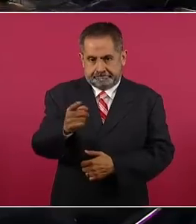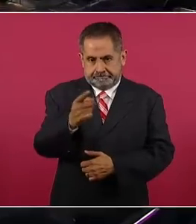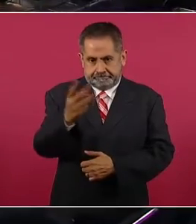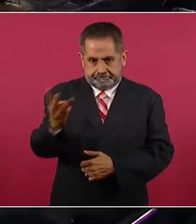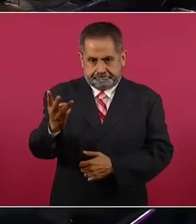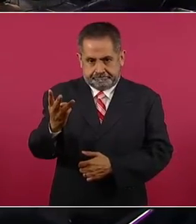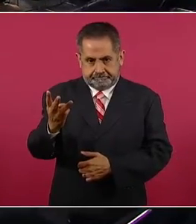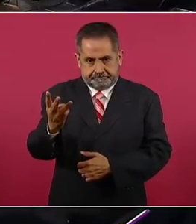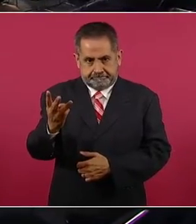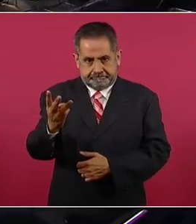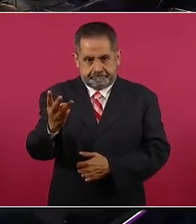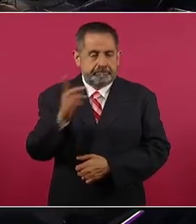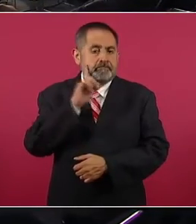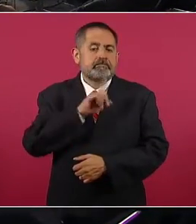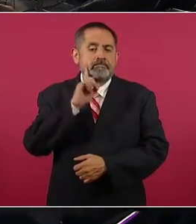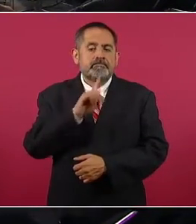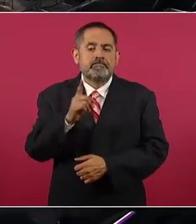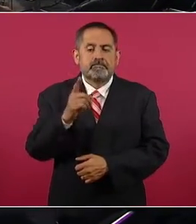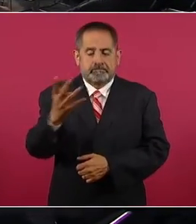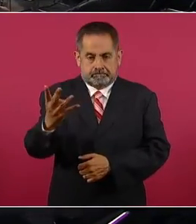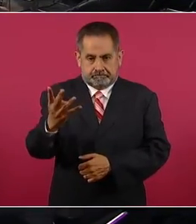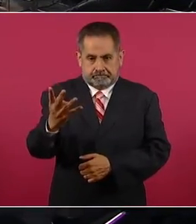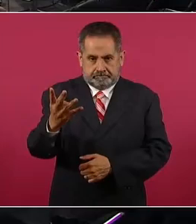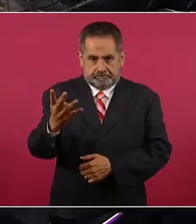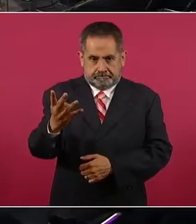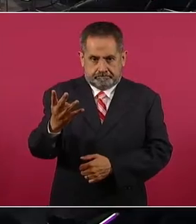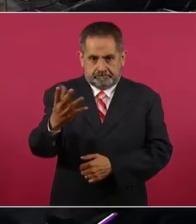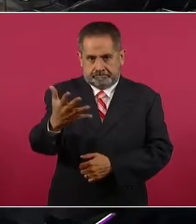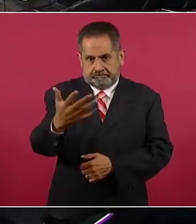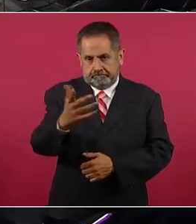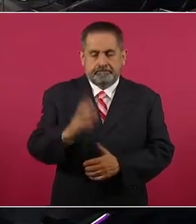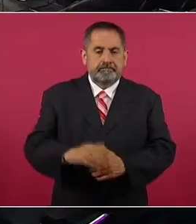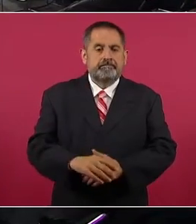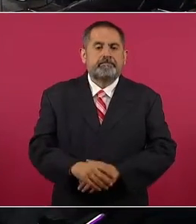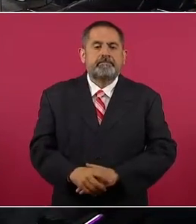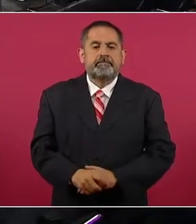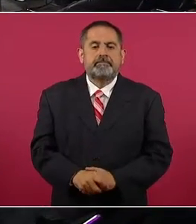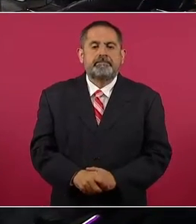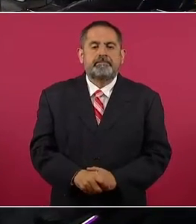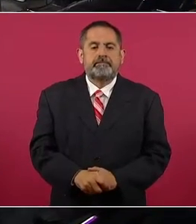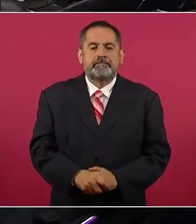Tres compañeras, cuatro y cinco.